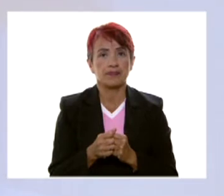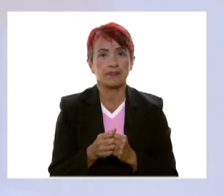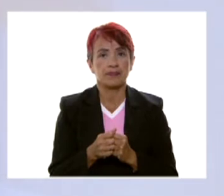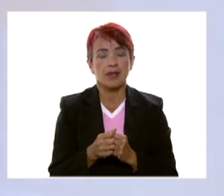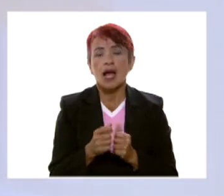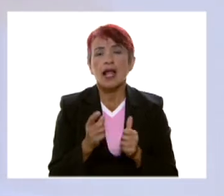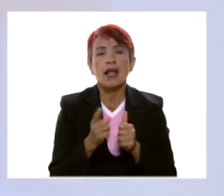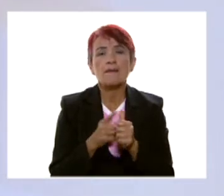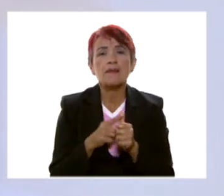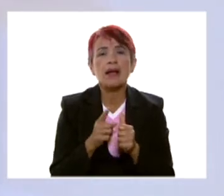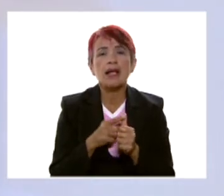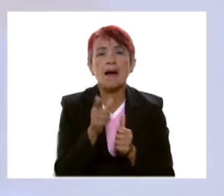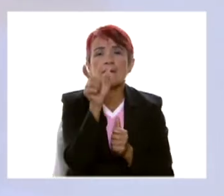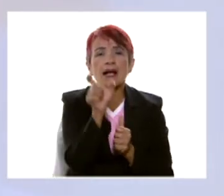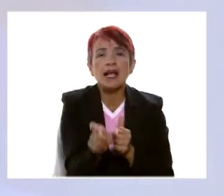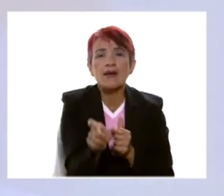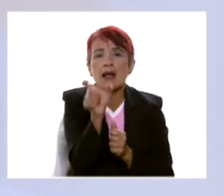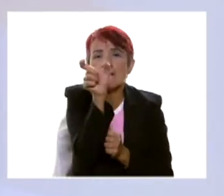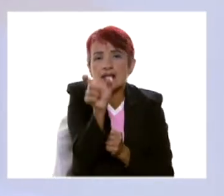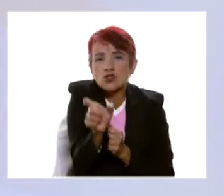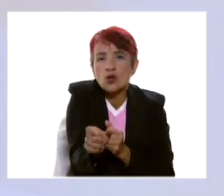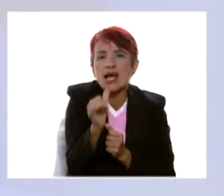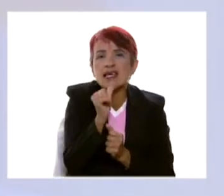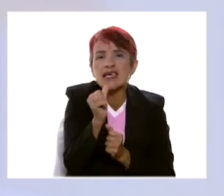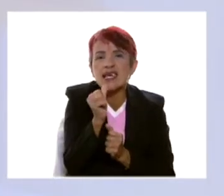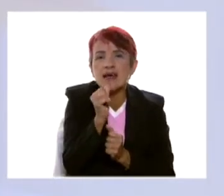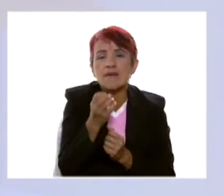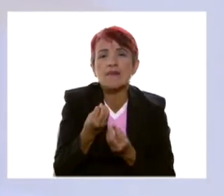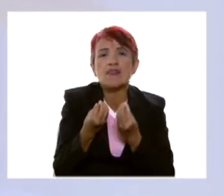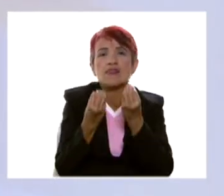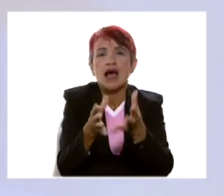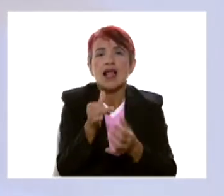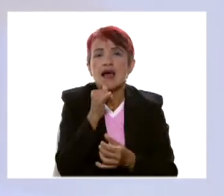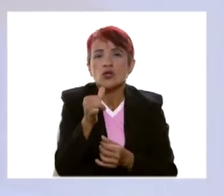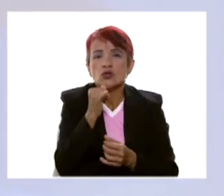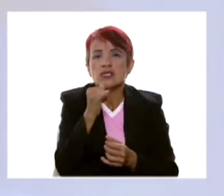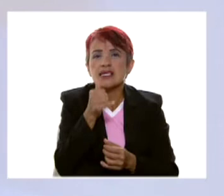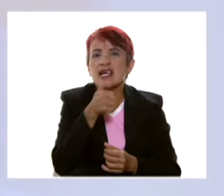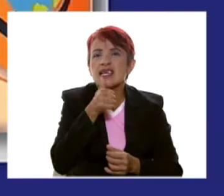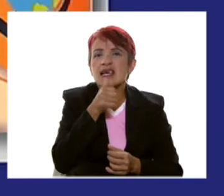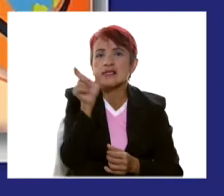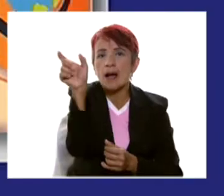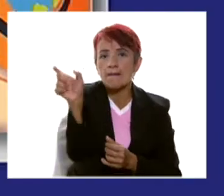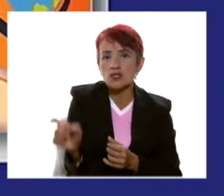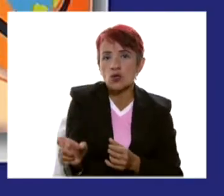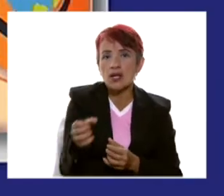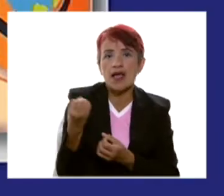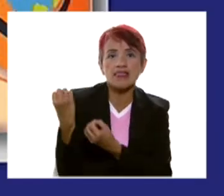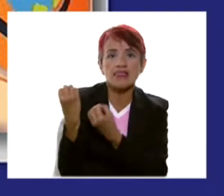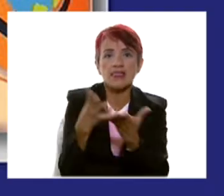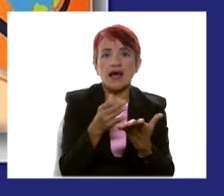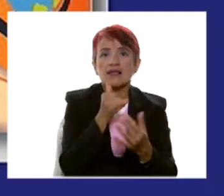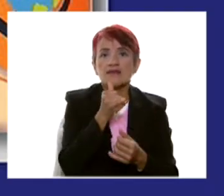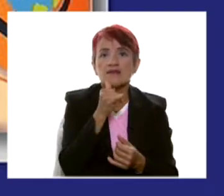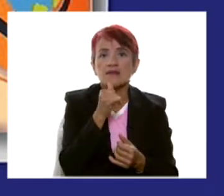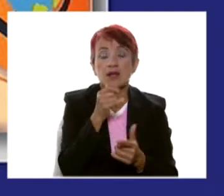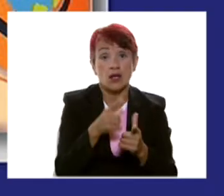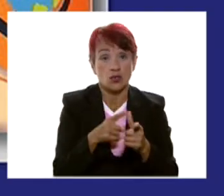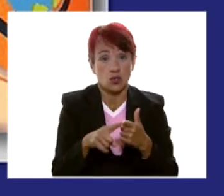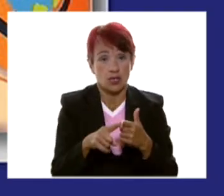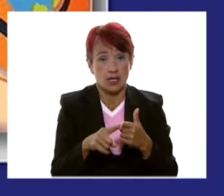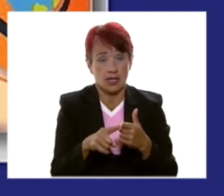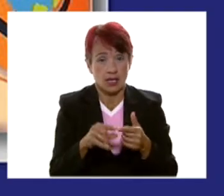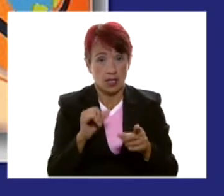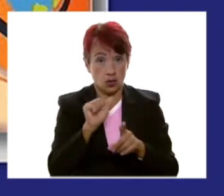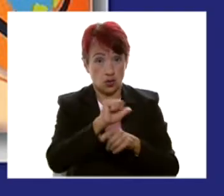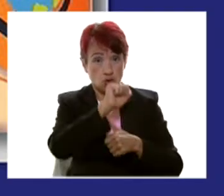la primera persona quien va a dar esa noticia o ese tipo de texto que va a redactar en la información. 2. Suelen predominar